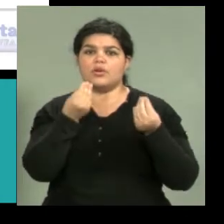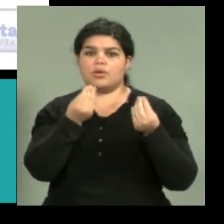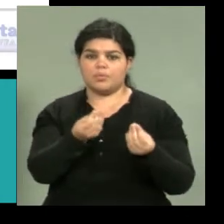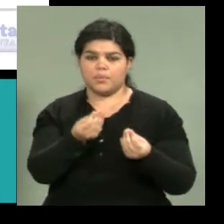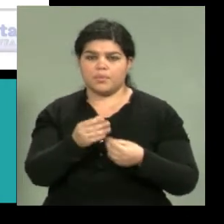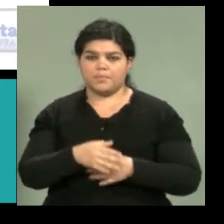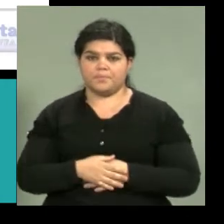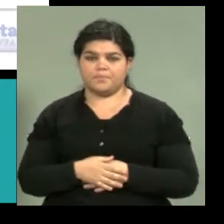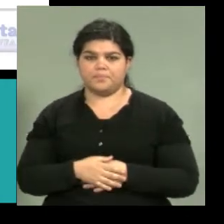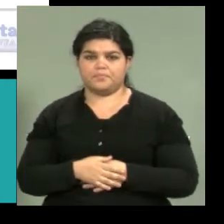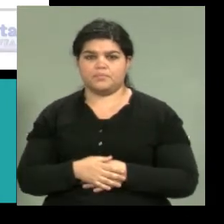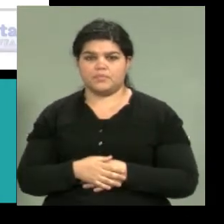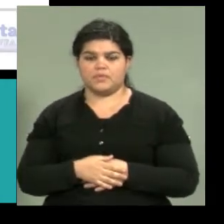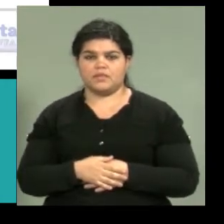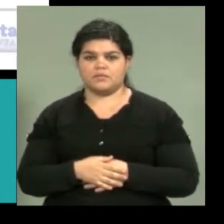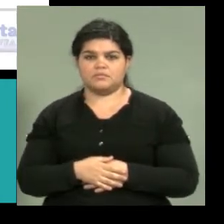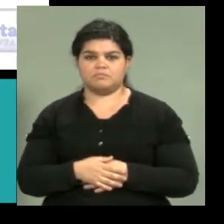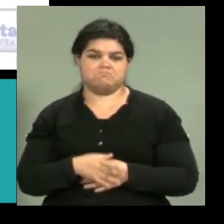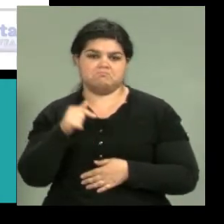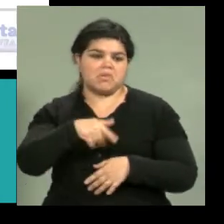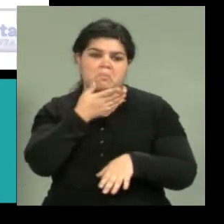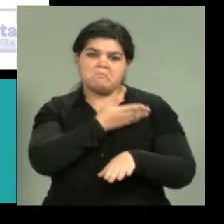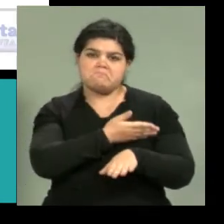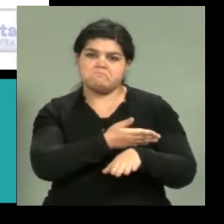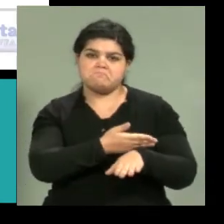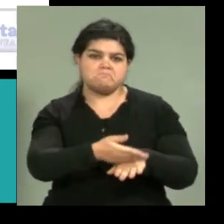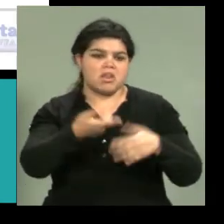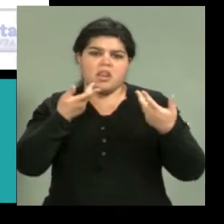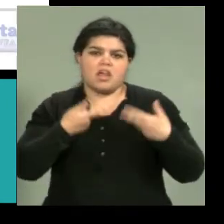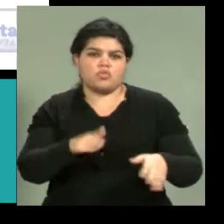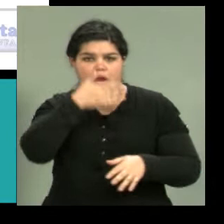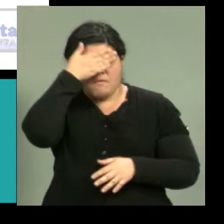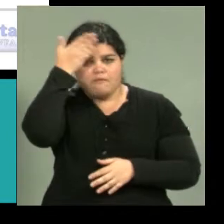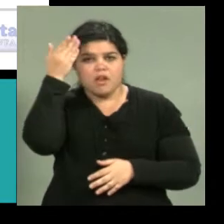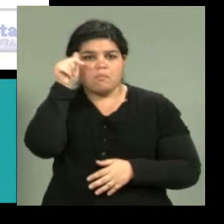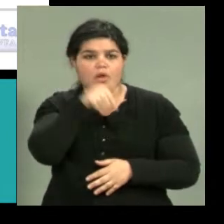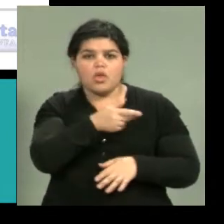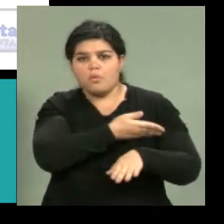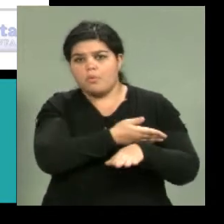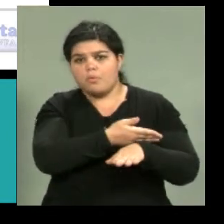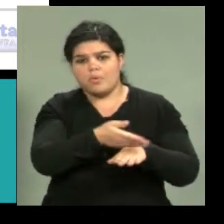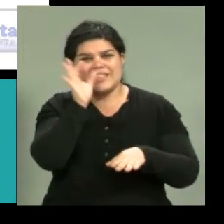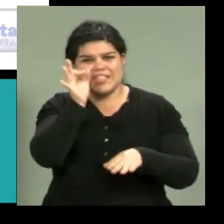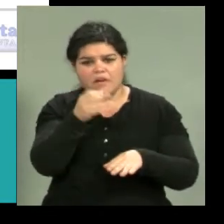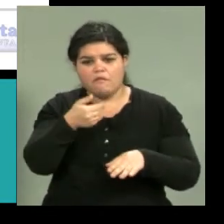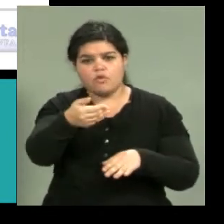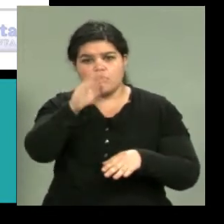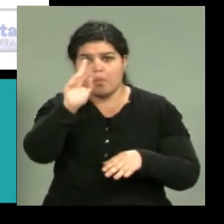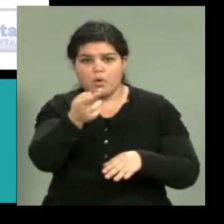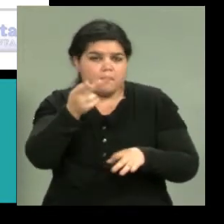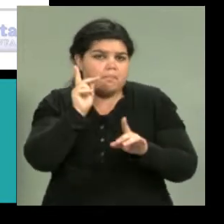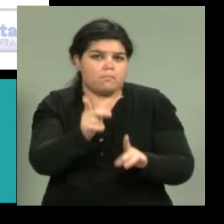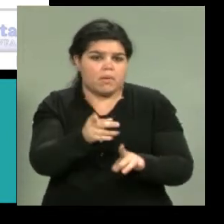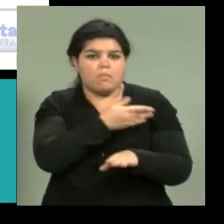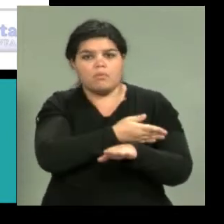la historia natural de la enfermedad o un paciente terminal para que sus días sean más benévolos